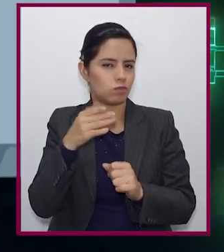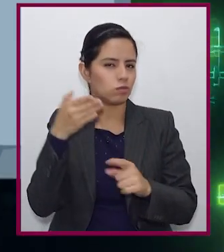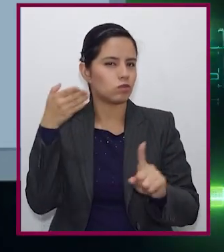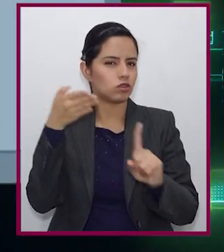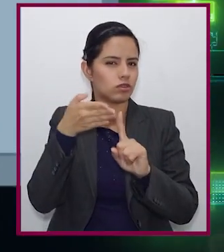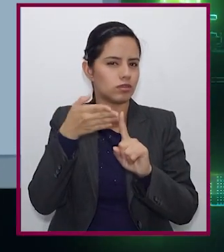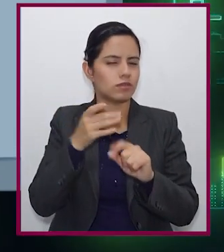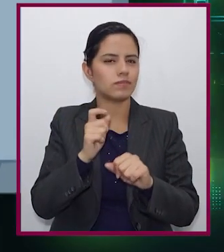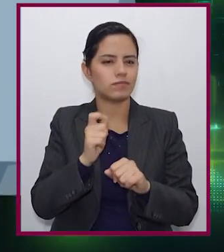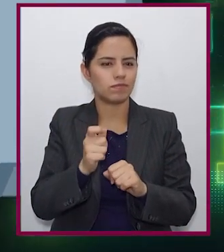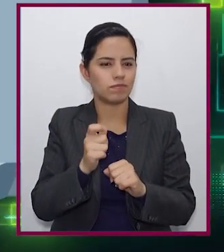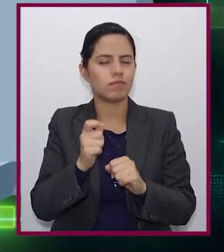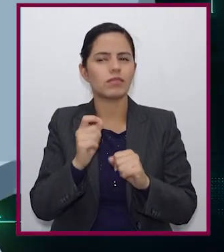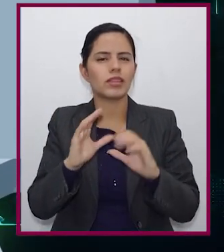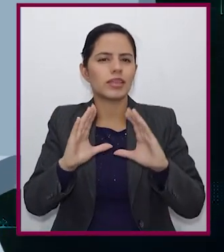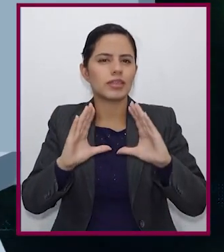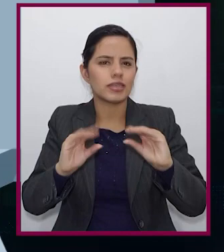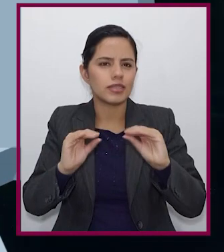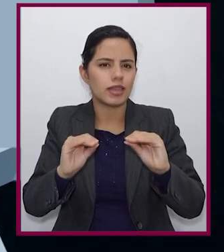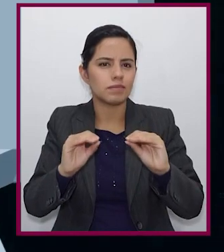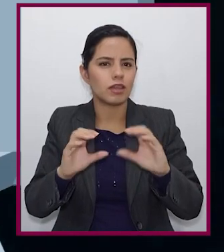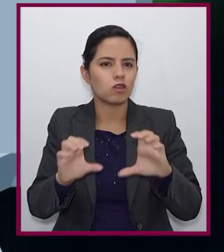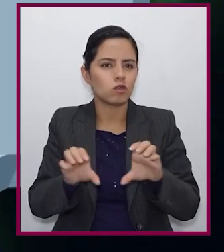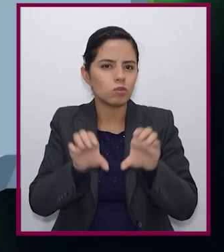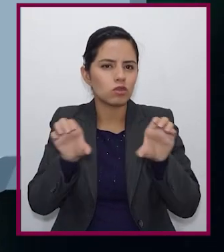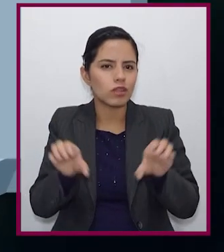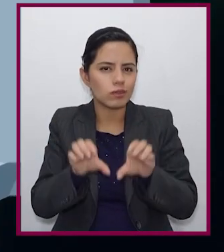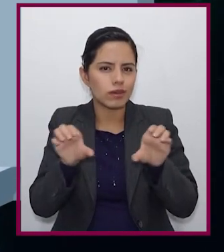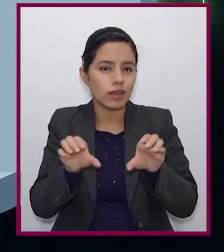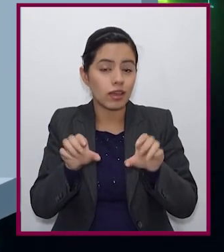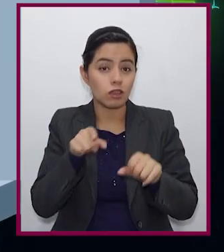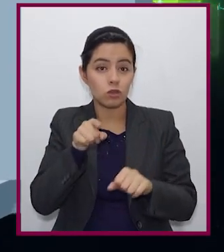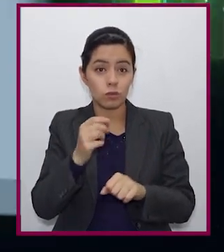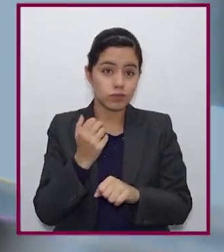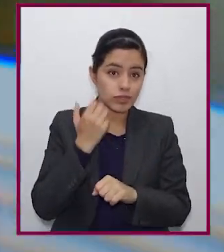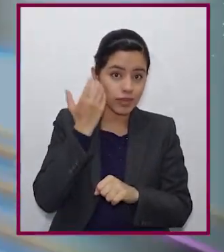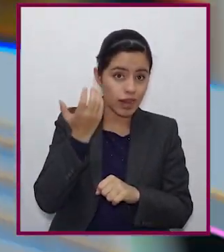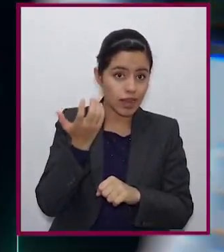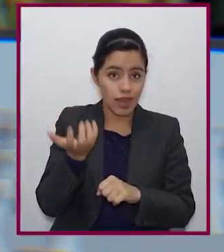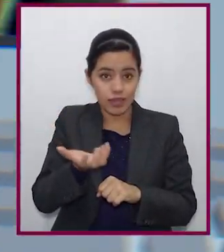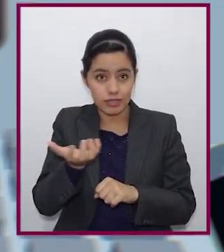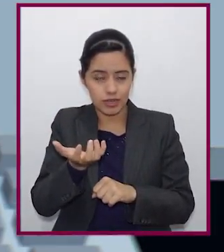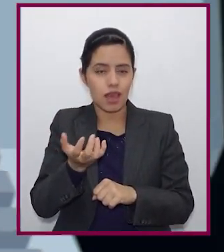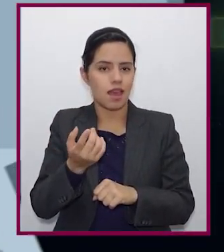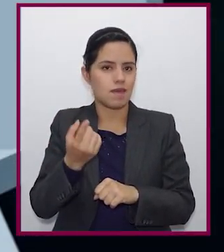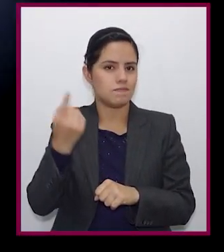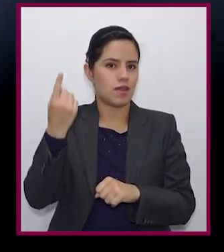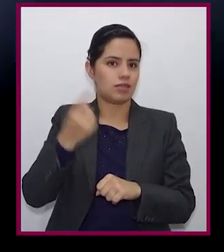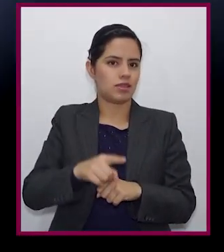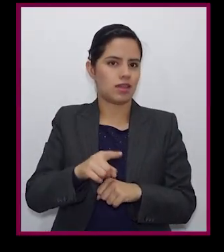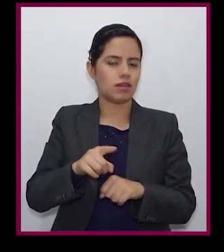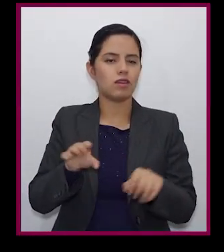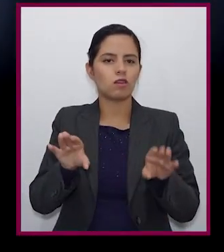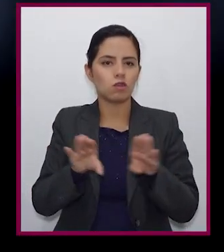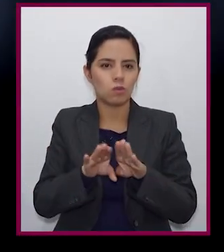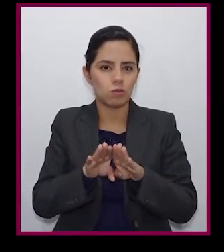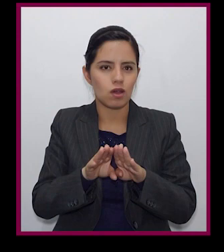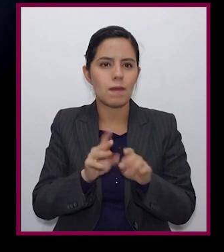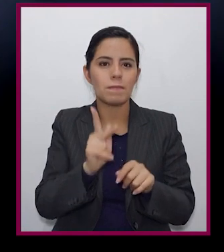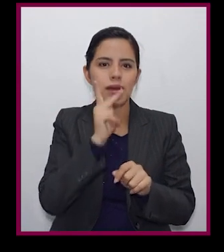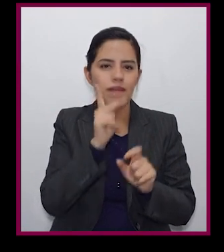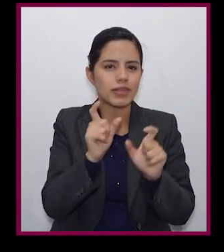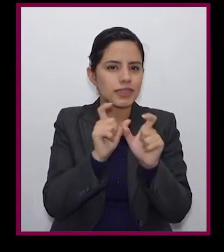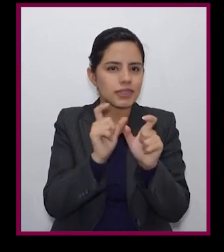tener. Vas a aprender a enseñarle a una computadora a hacer lo que tú le ordenes. Se lo tienes que ordenar de